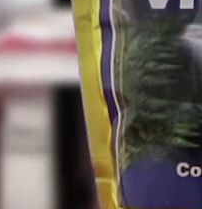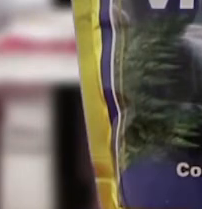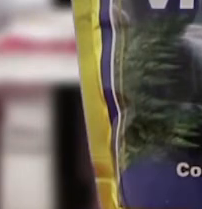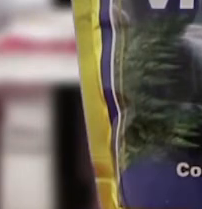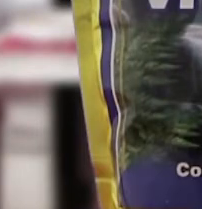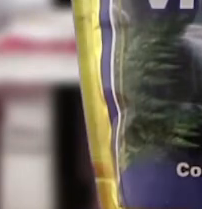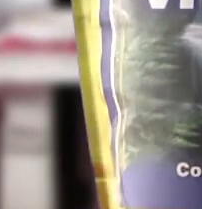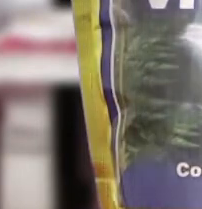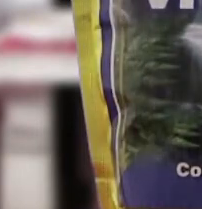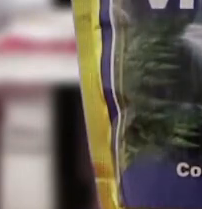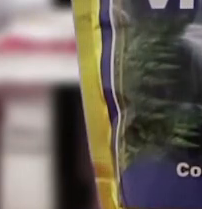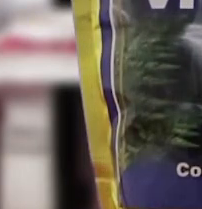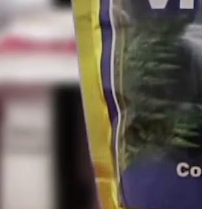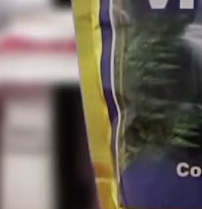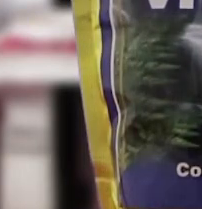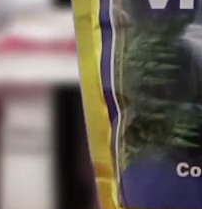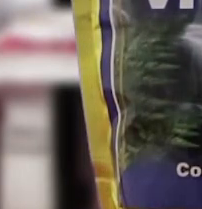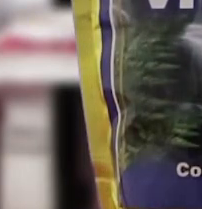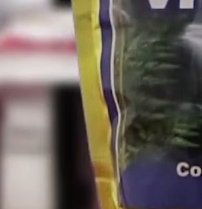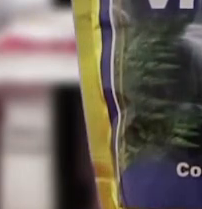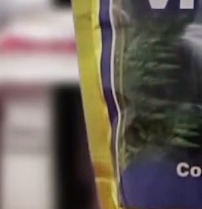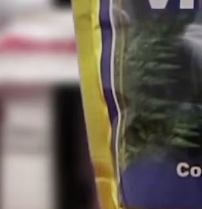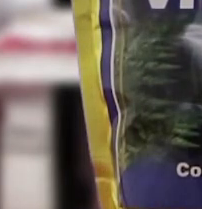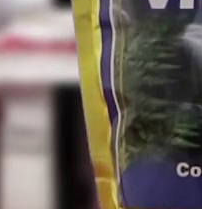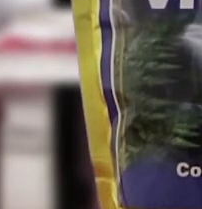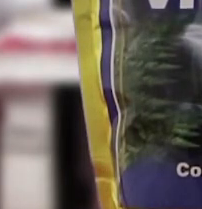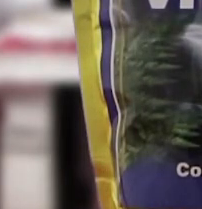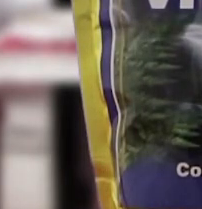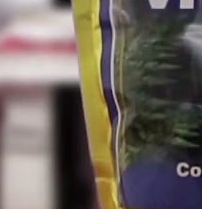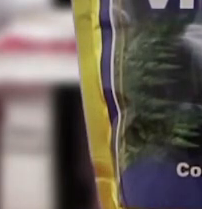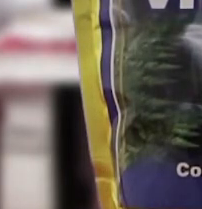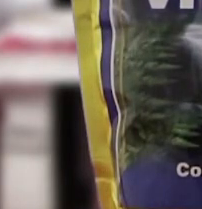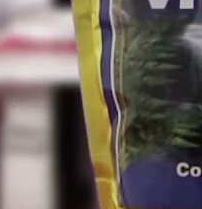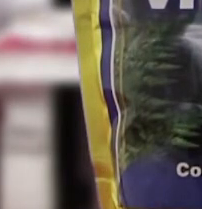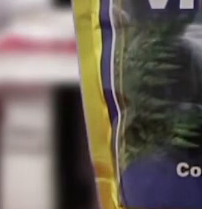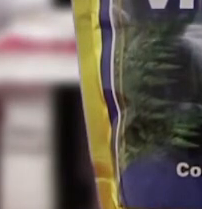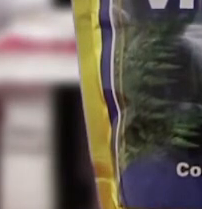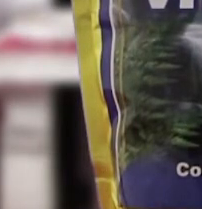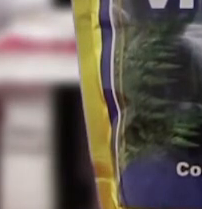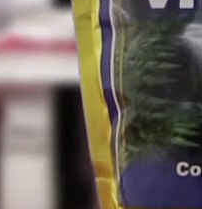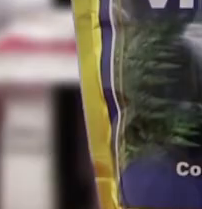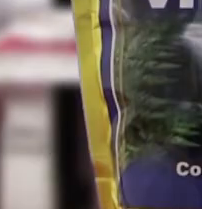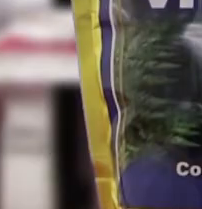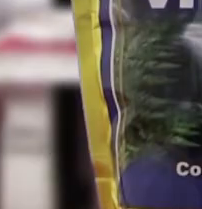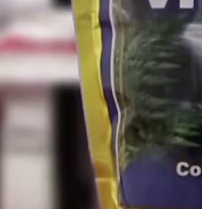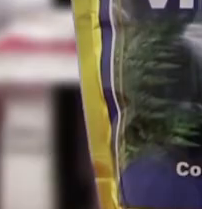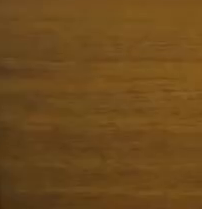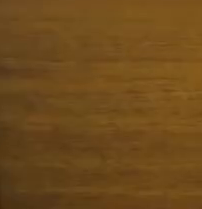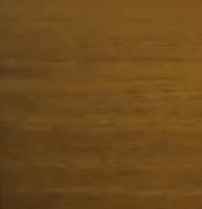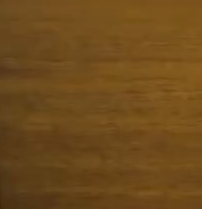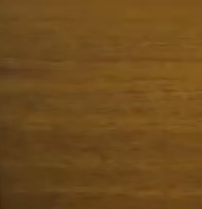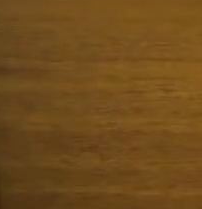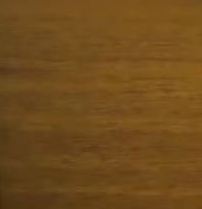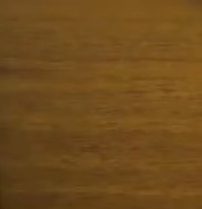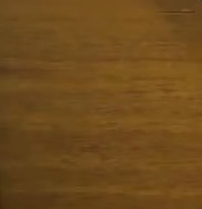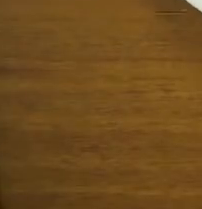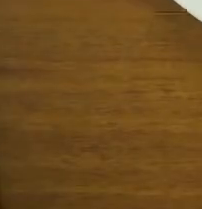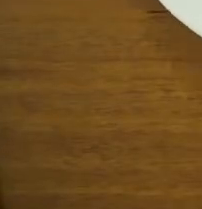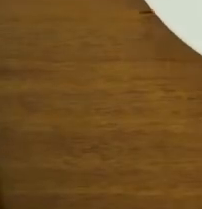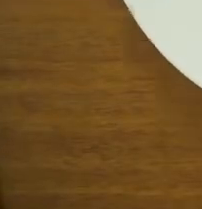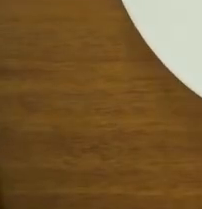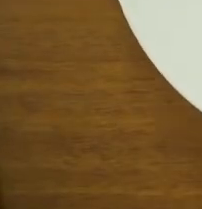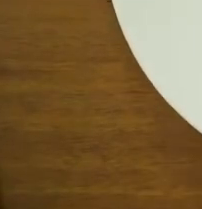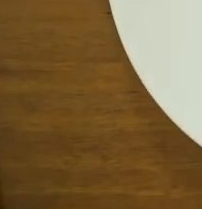personas. Vitamín de medicamentos Dr. Rojas, la alternativa más saludable. ¿Sabías que tu